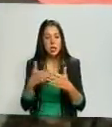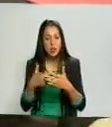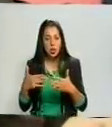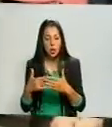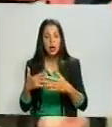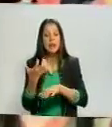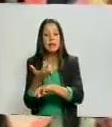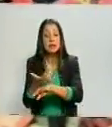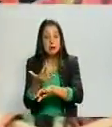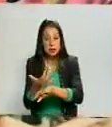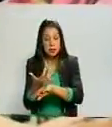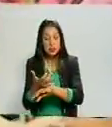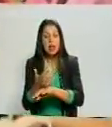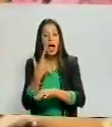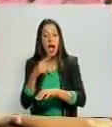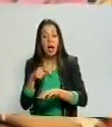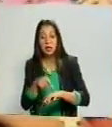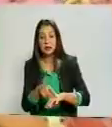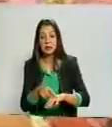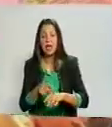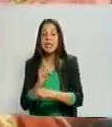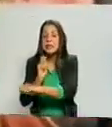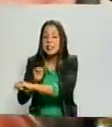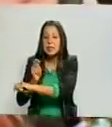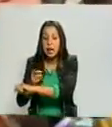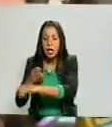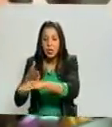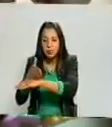diamante. De hierro,